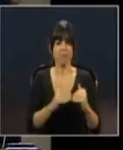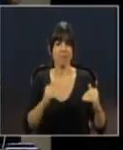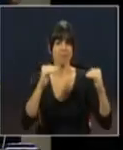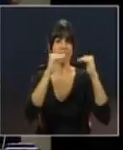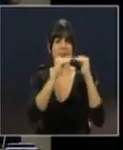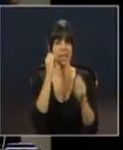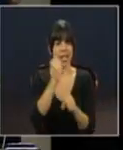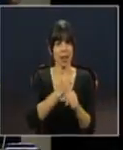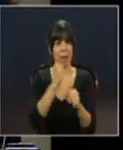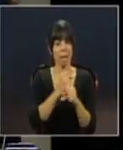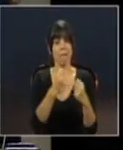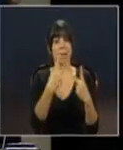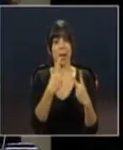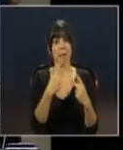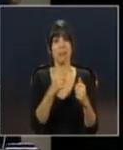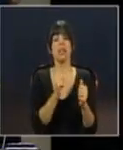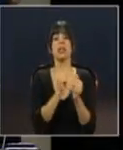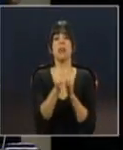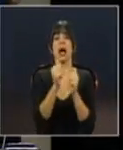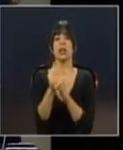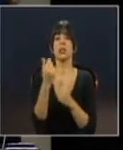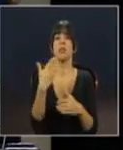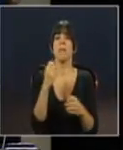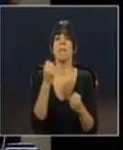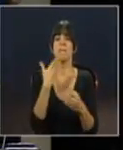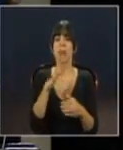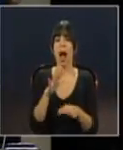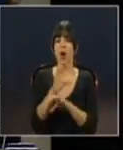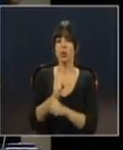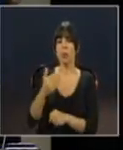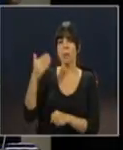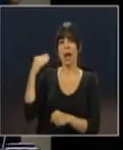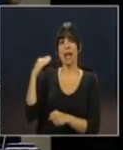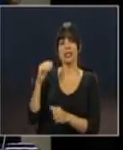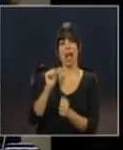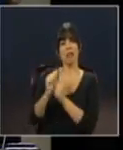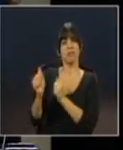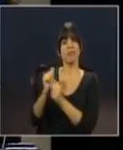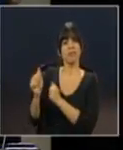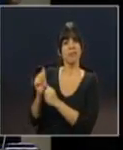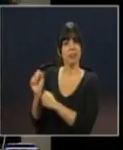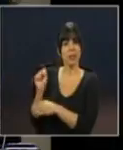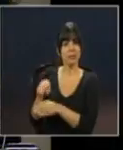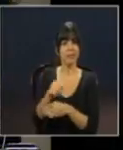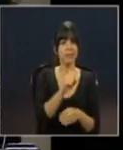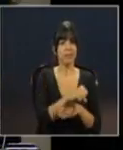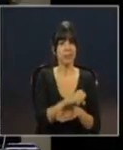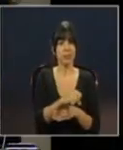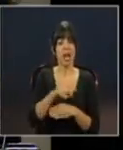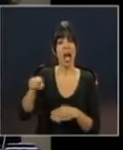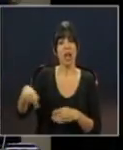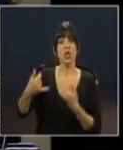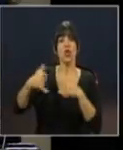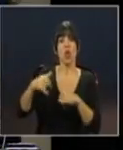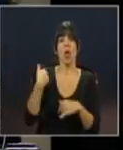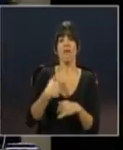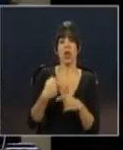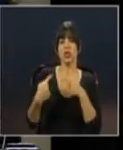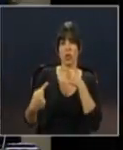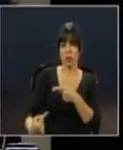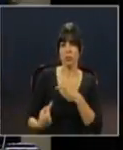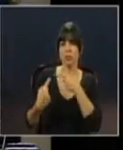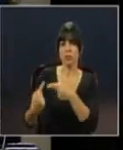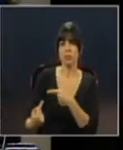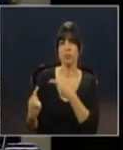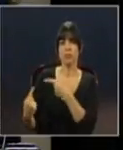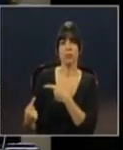que nos permitieron superar muchas de las malas prácticas del pasado a las cuales todavía aún combatimos.